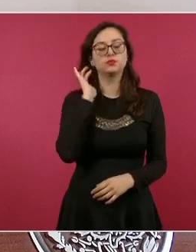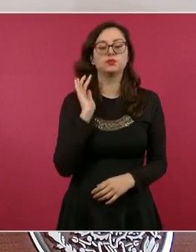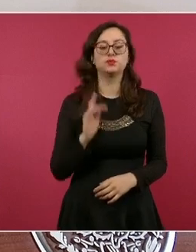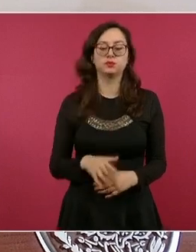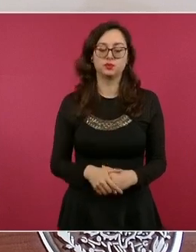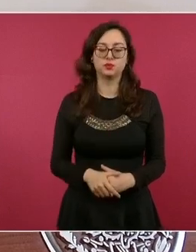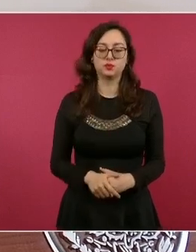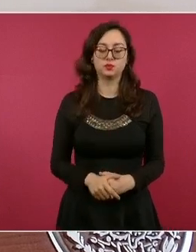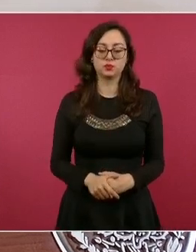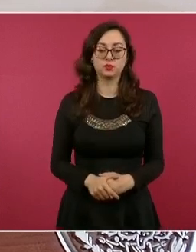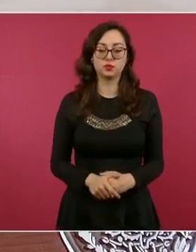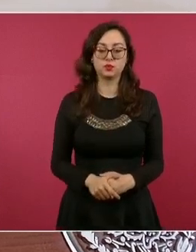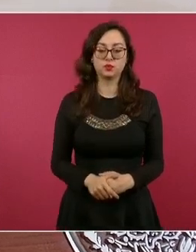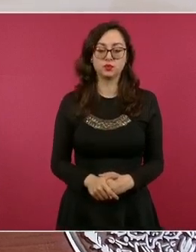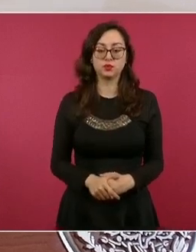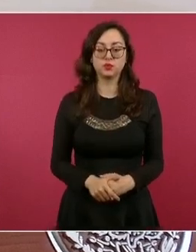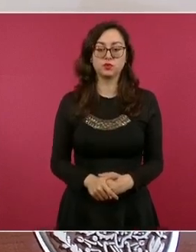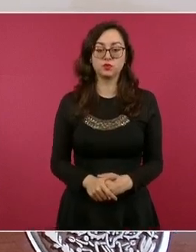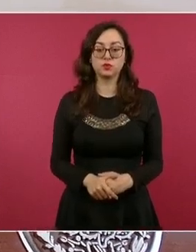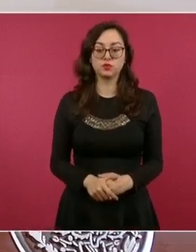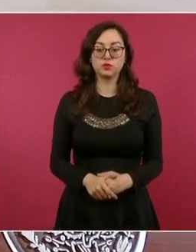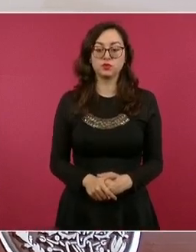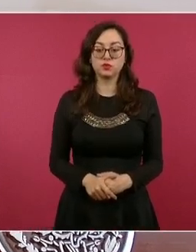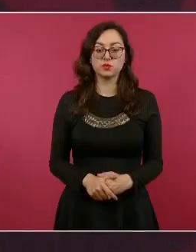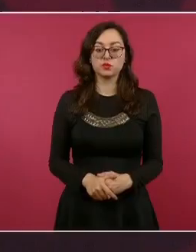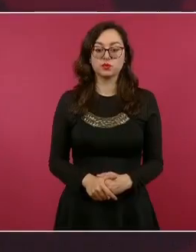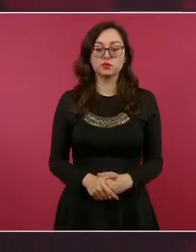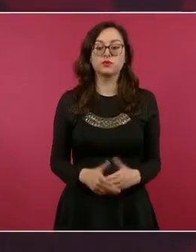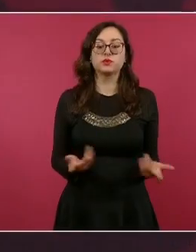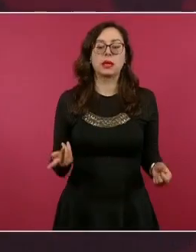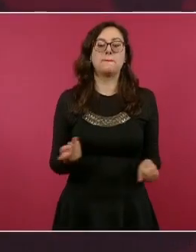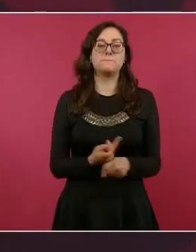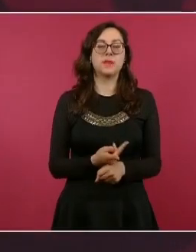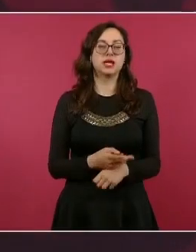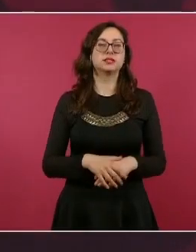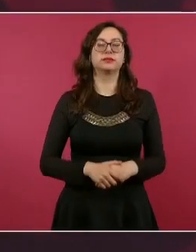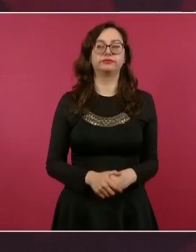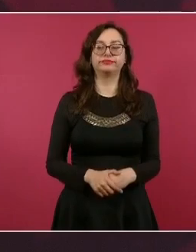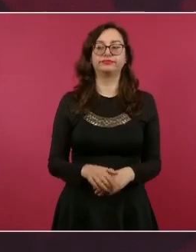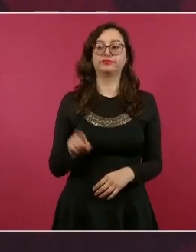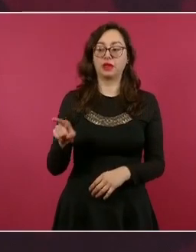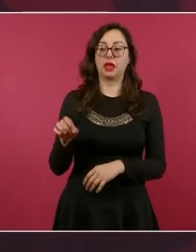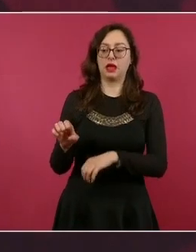En el caso de Estados Unidos, cuando sale el primer comunicado,